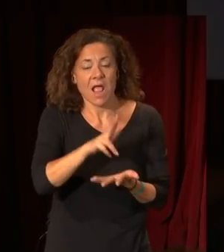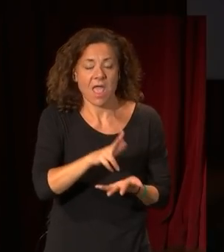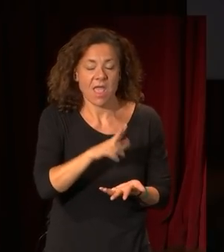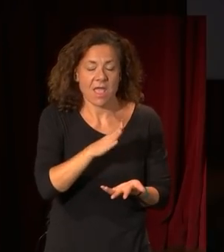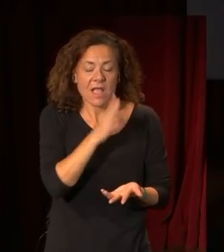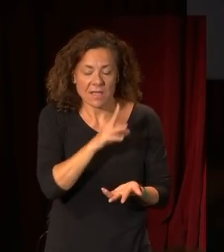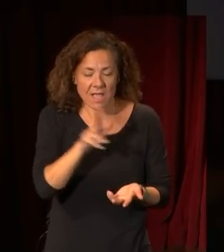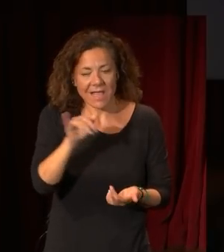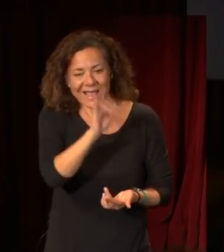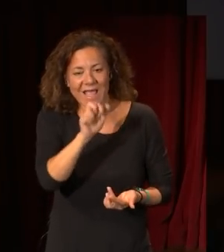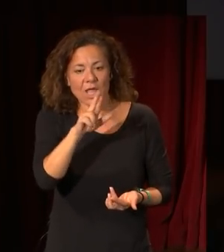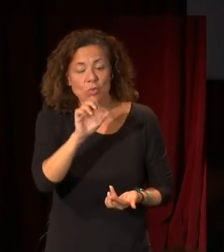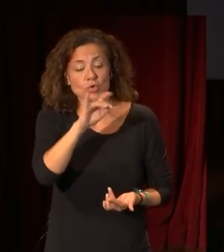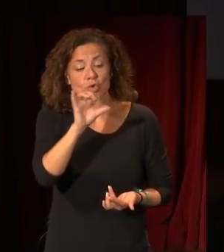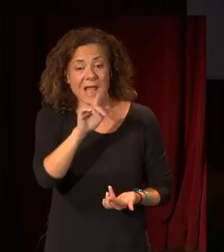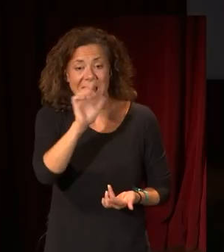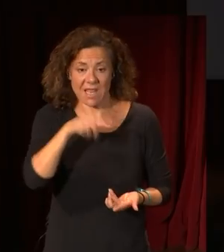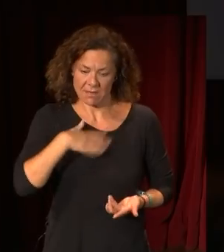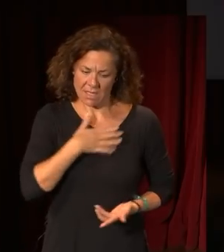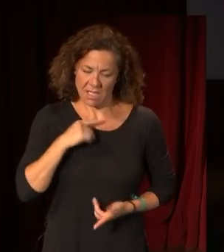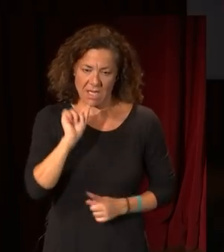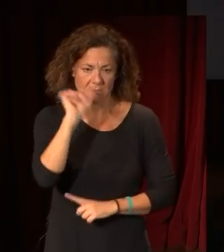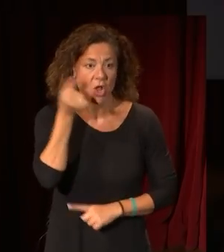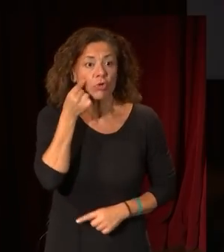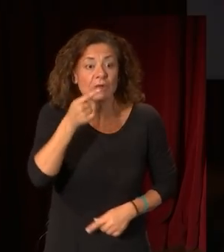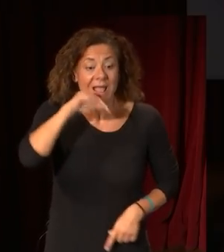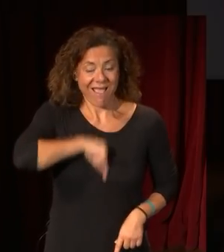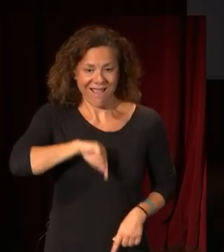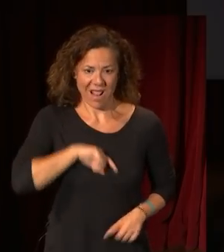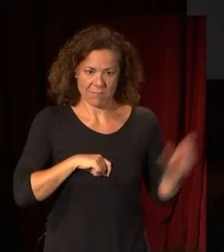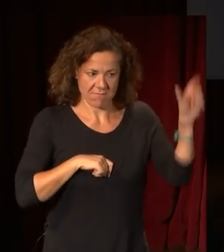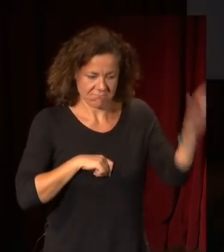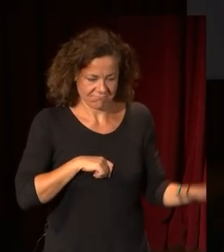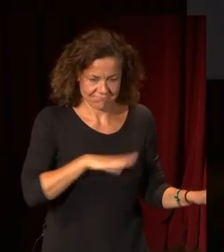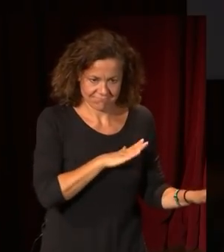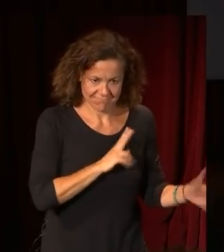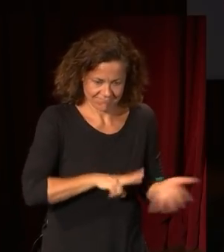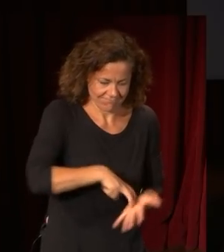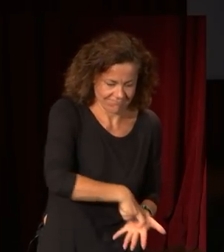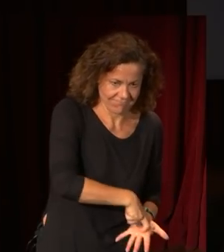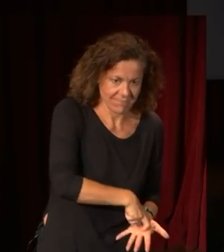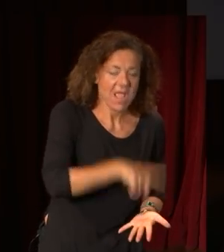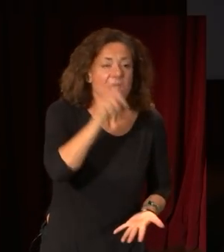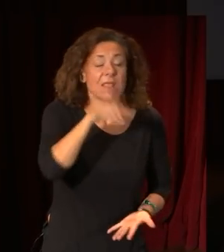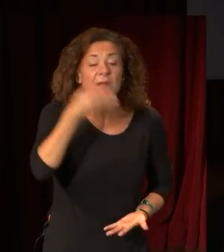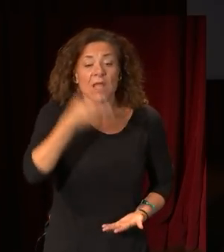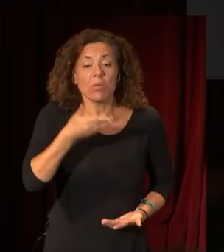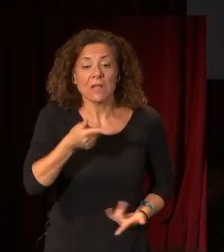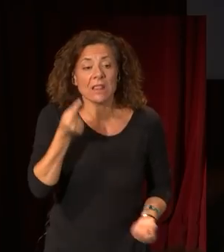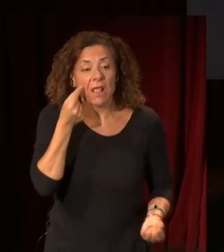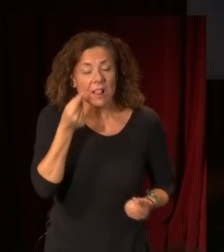que debe alcanzar el alma de antonis one es interesante destacar también